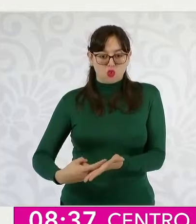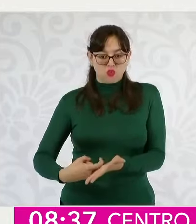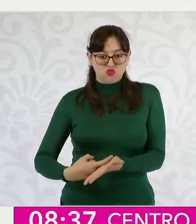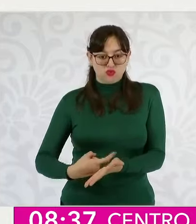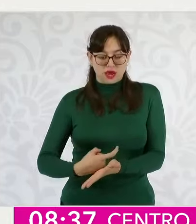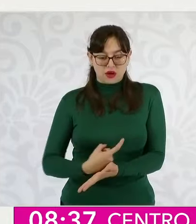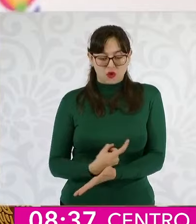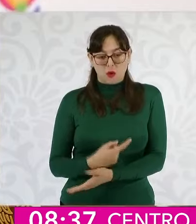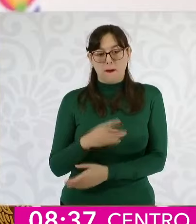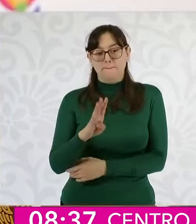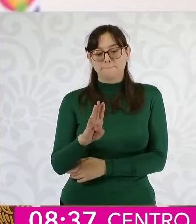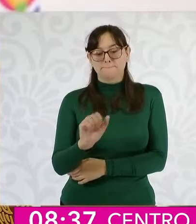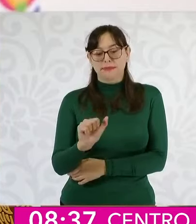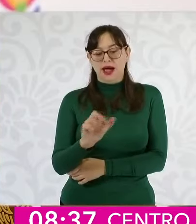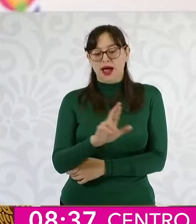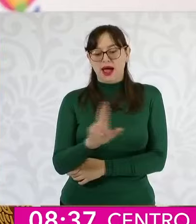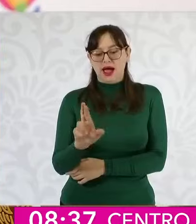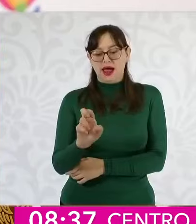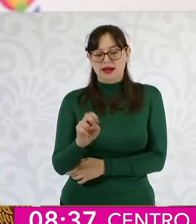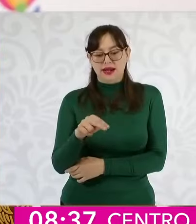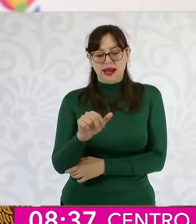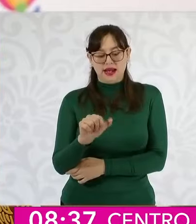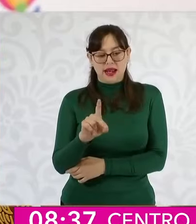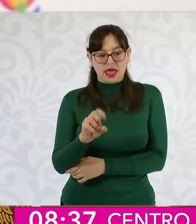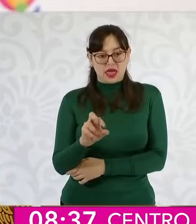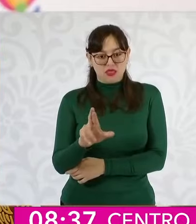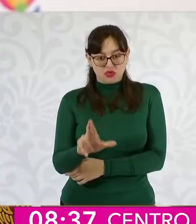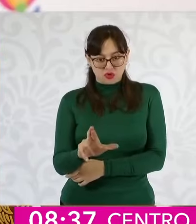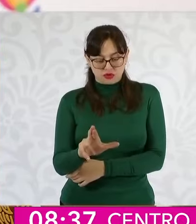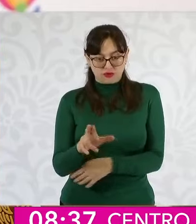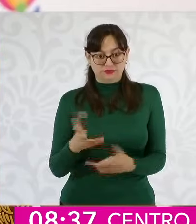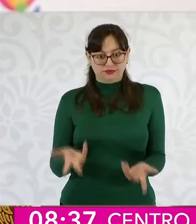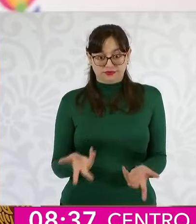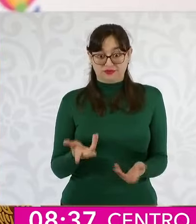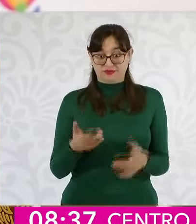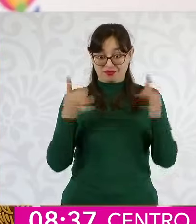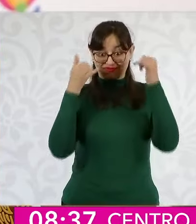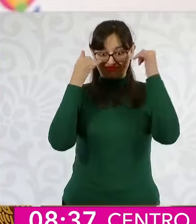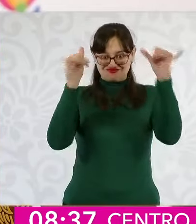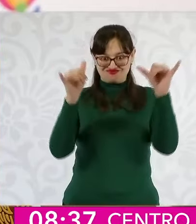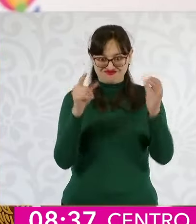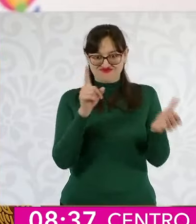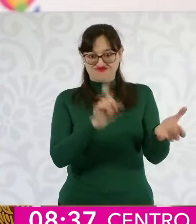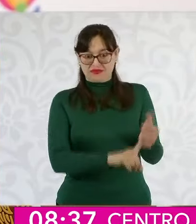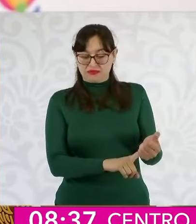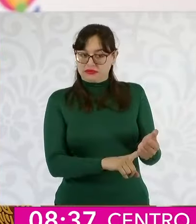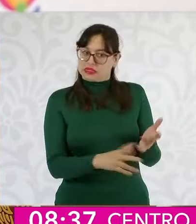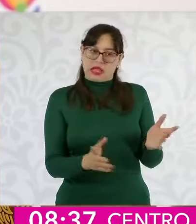ganado. Entonces, se ponen cinturones de sanidad, porque